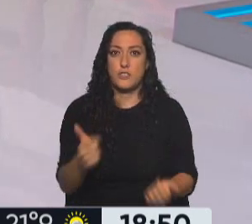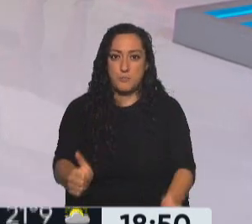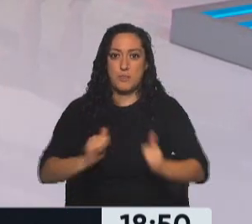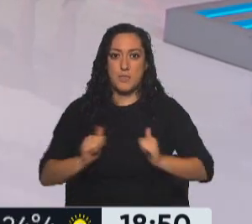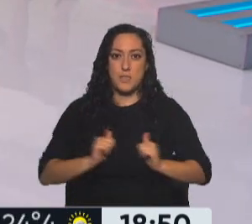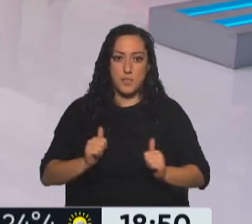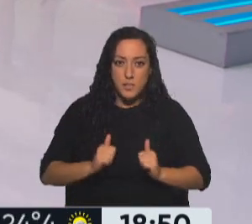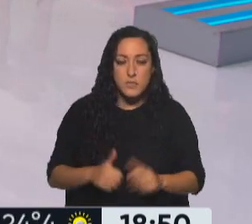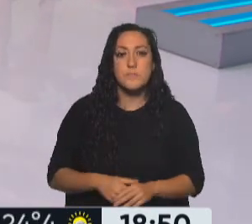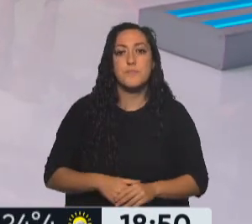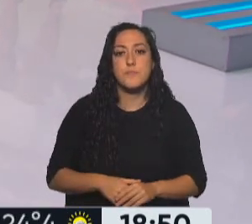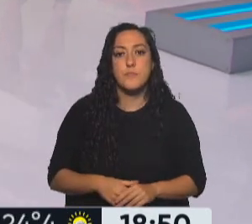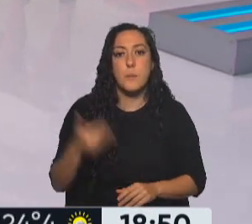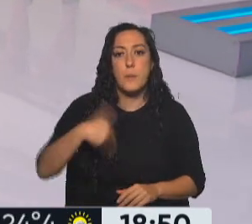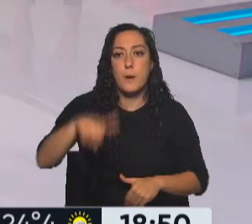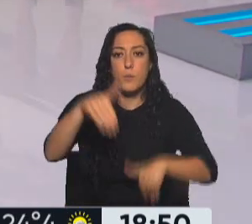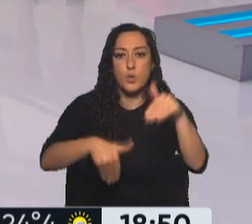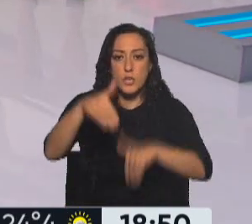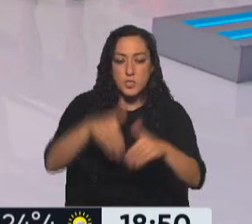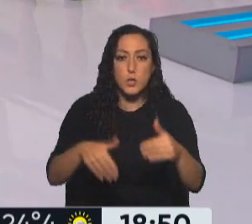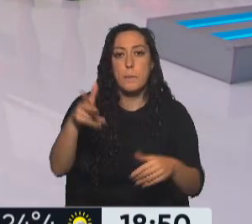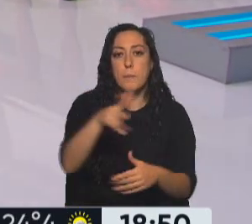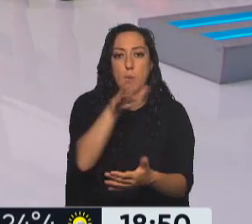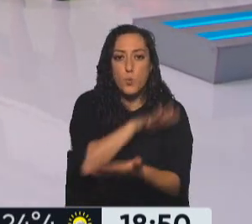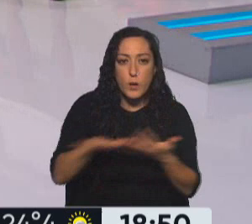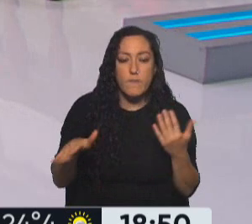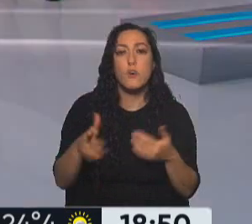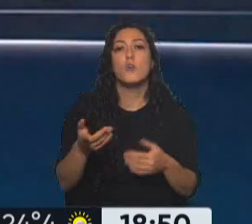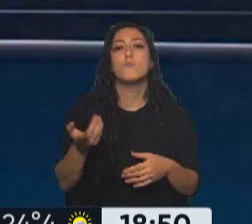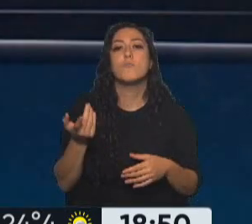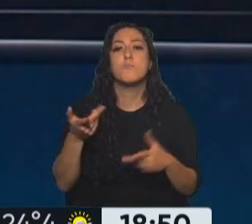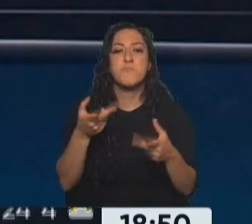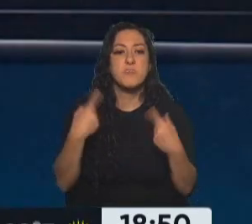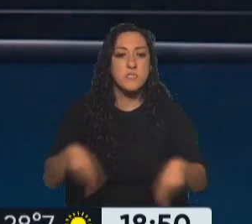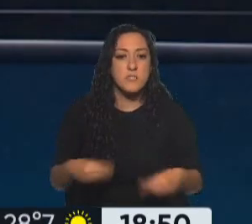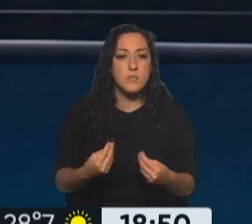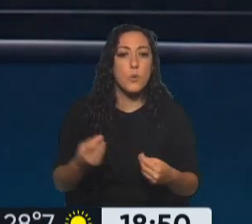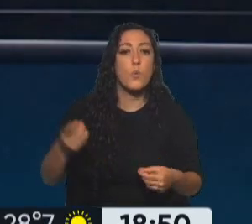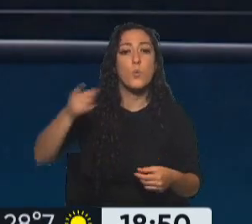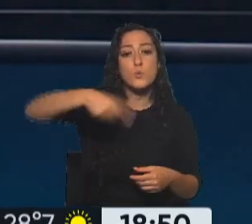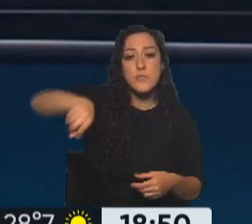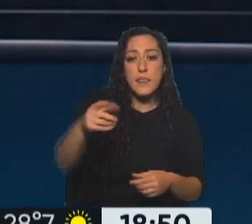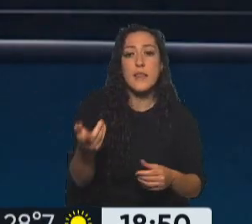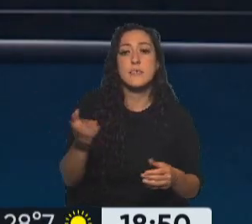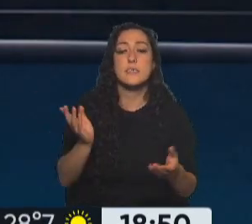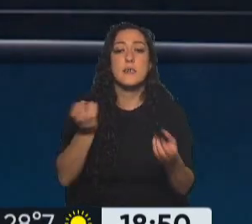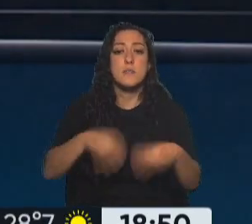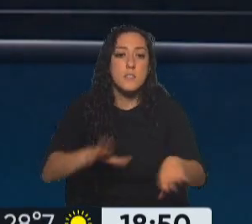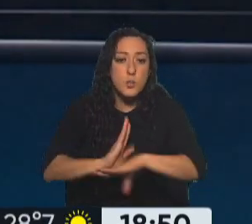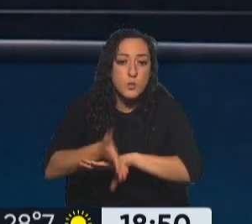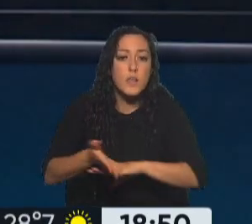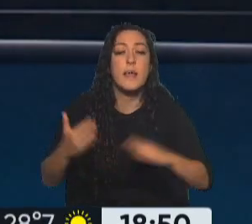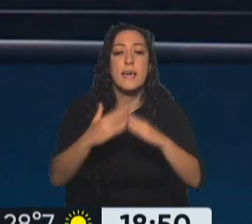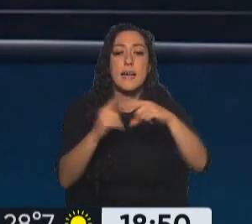Los cardenales, los que van a votar, los que van a elegir al nuevo papa, los tenemos y esto decían. Mint említette előjáróban, hogy meghalt az egyház